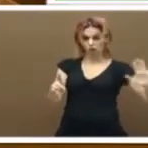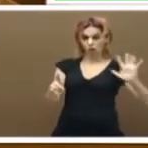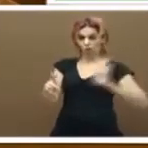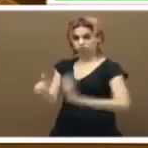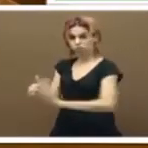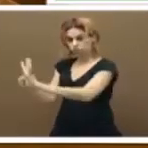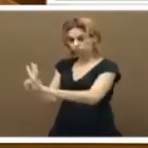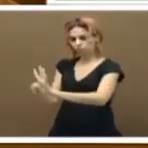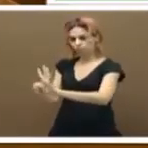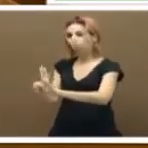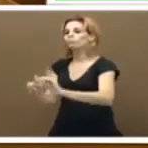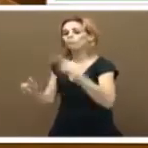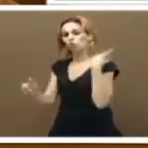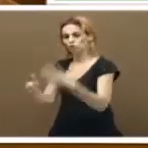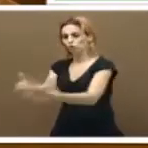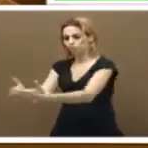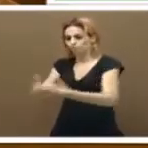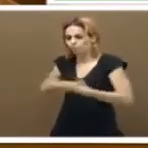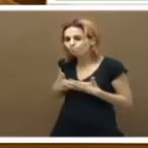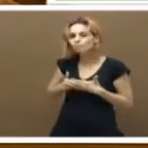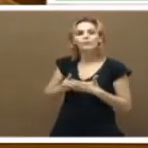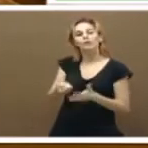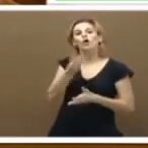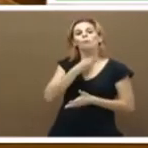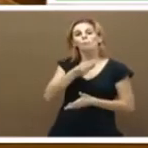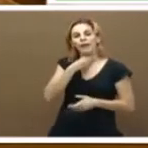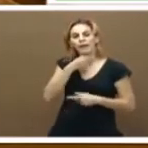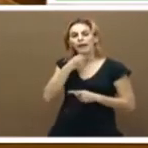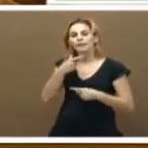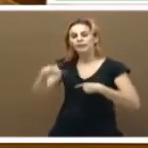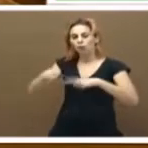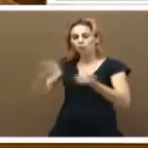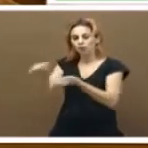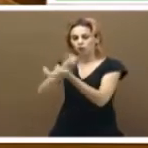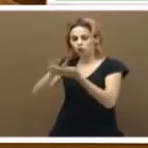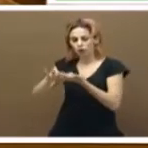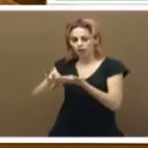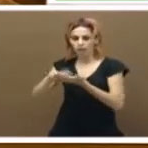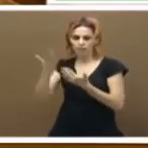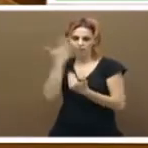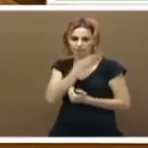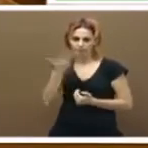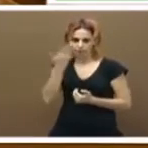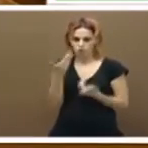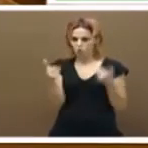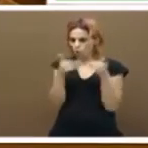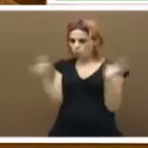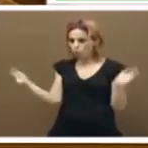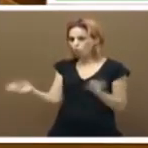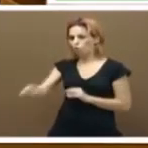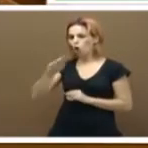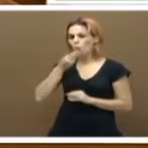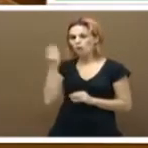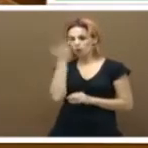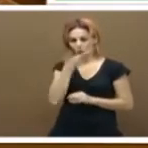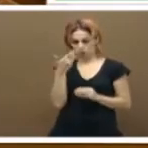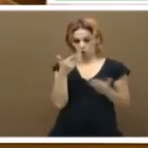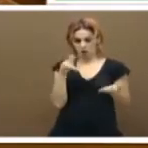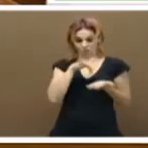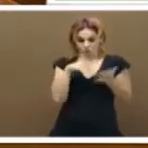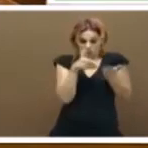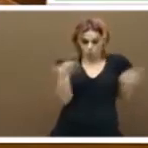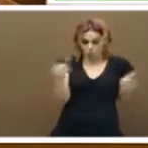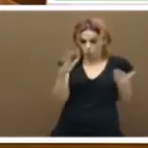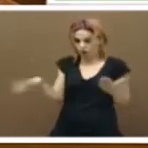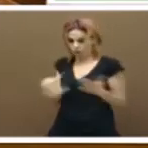Más becas, más transporte escolar gratuito, puesta en marcha de funcionamiento de los comedores escolares desde el inicio del curso hasta el final